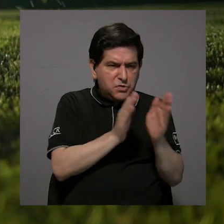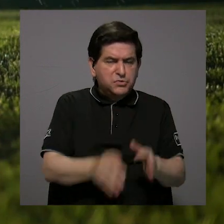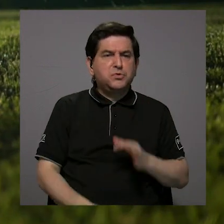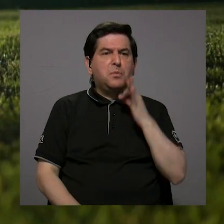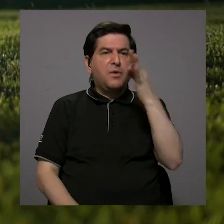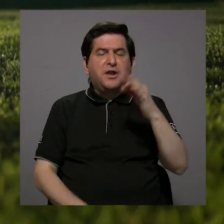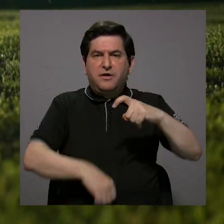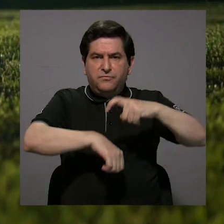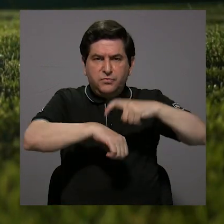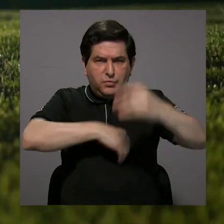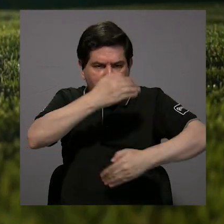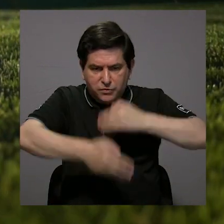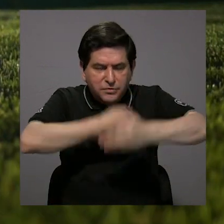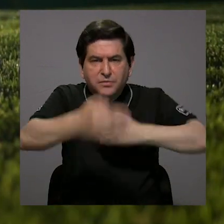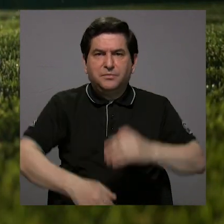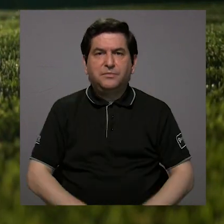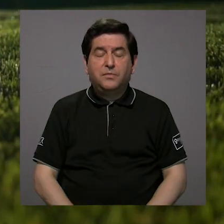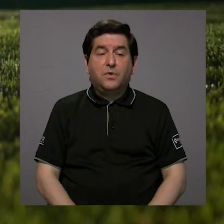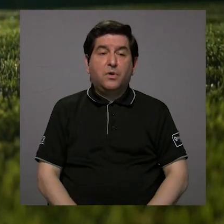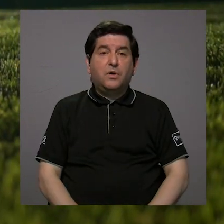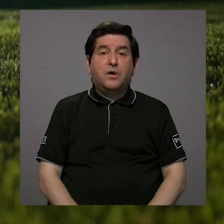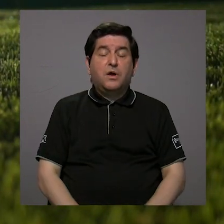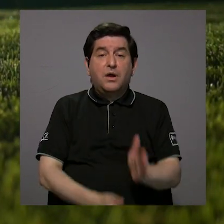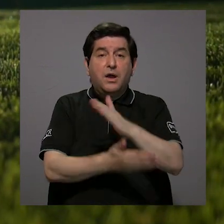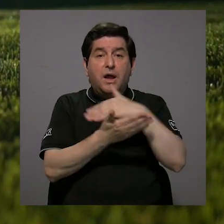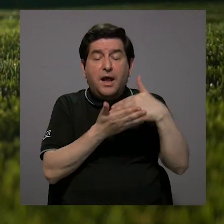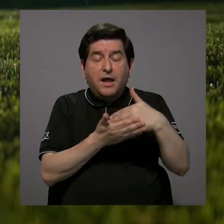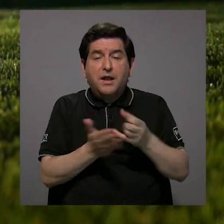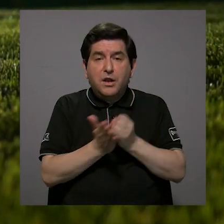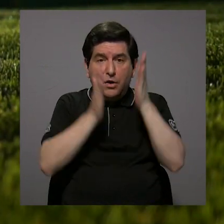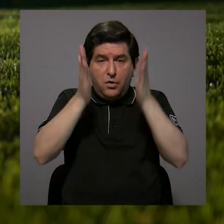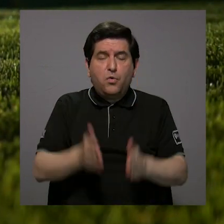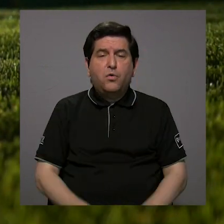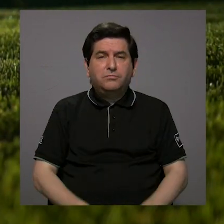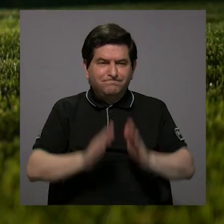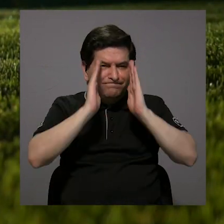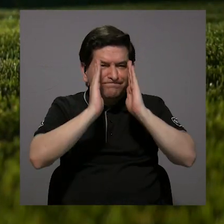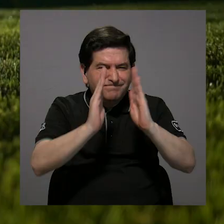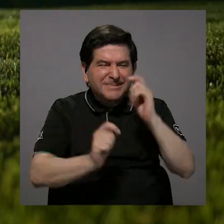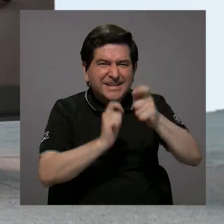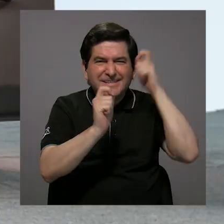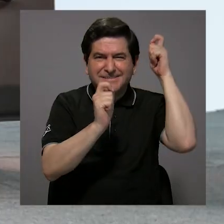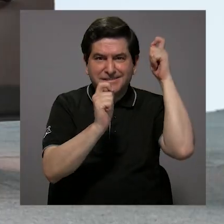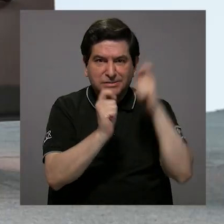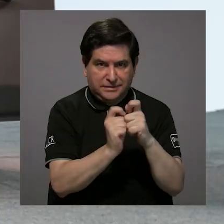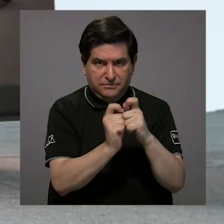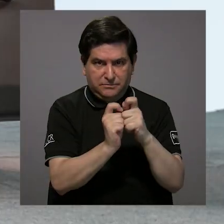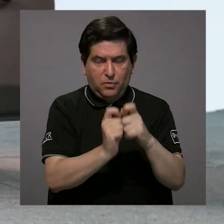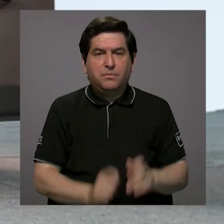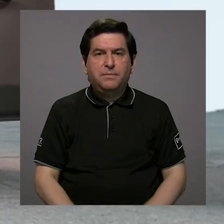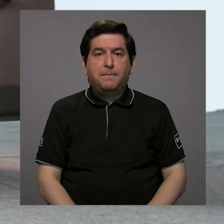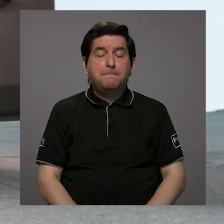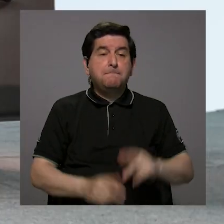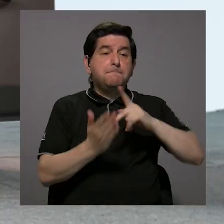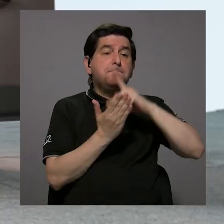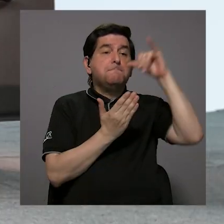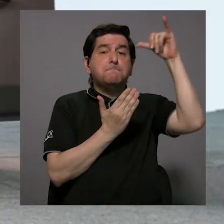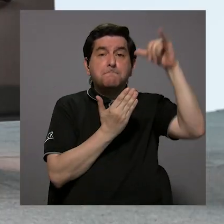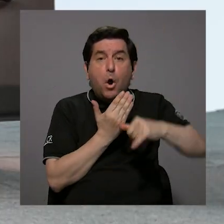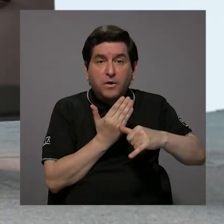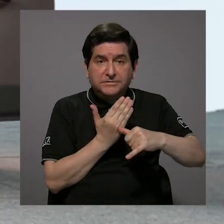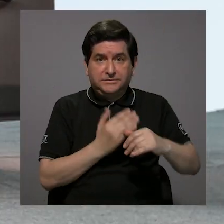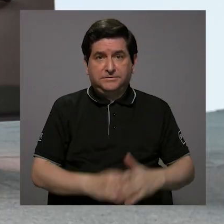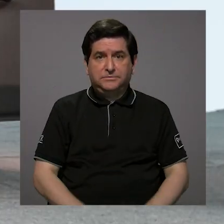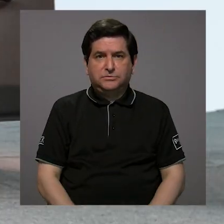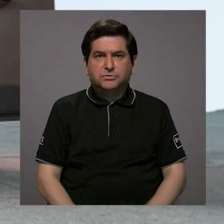para la próxima ronda, pero también algunos de los investigadores se están dedicando más específicamente a